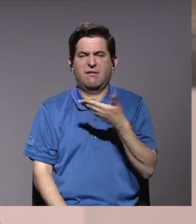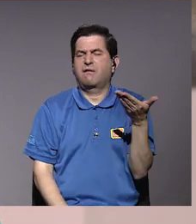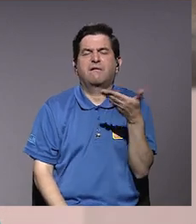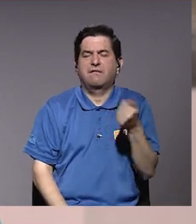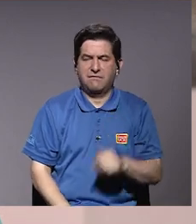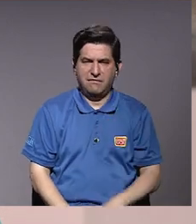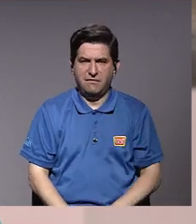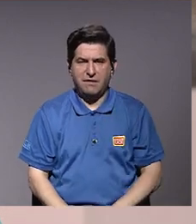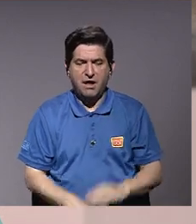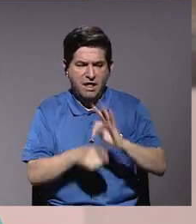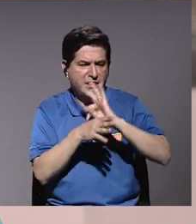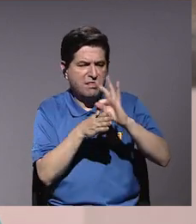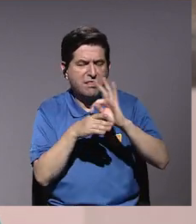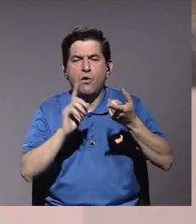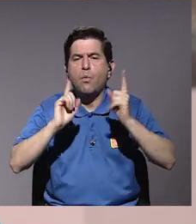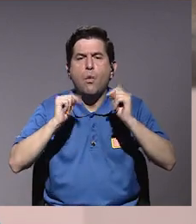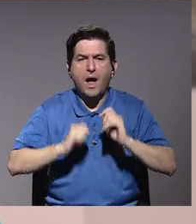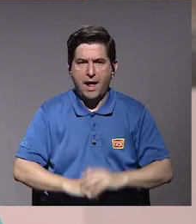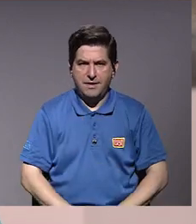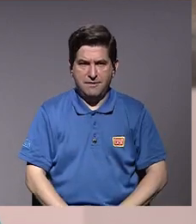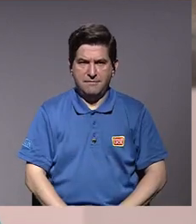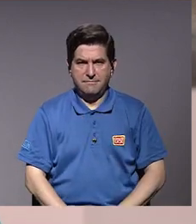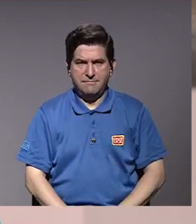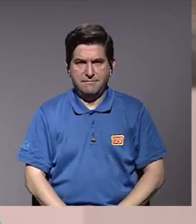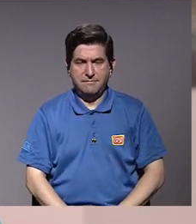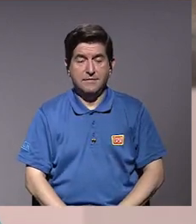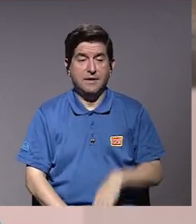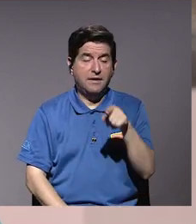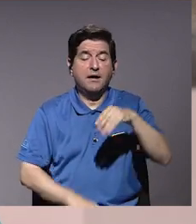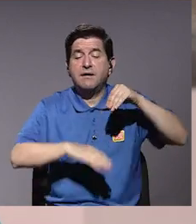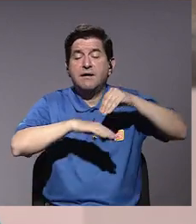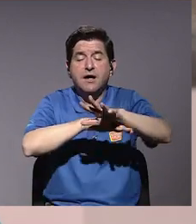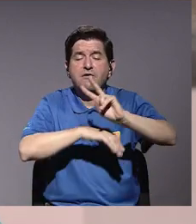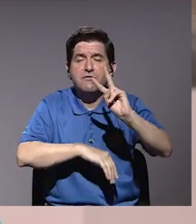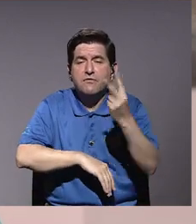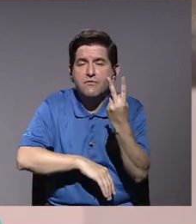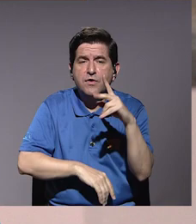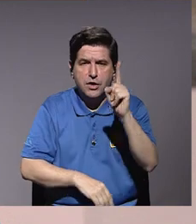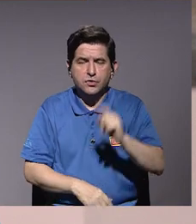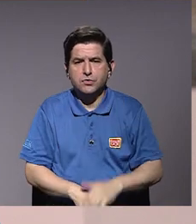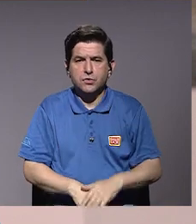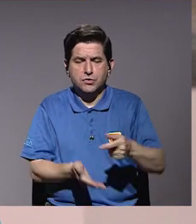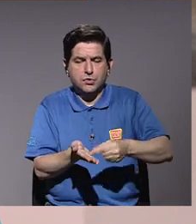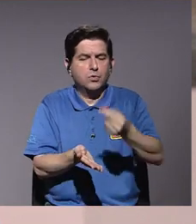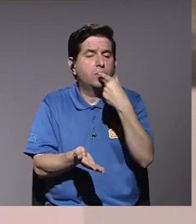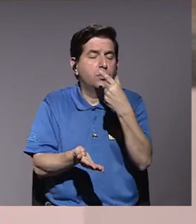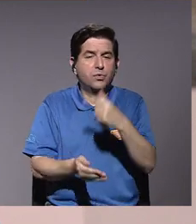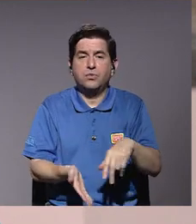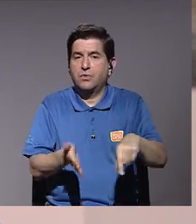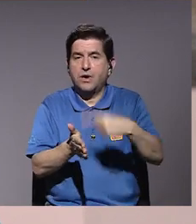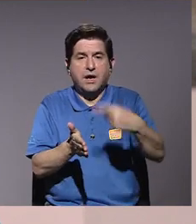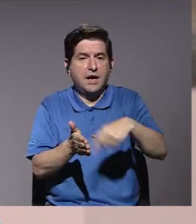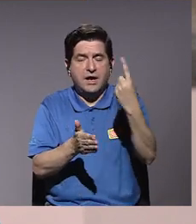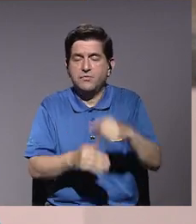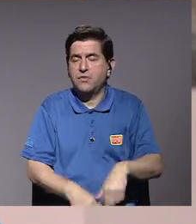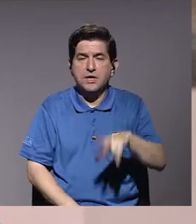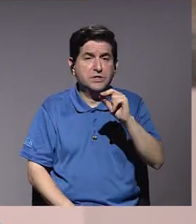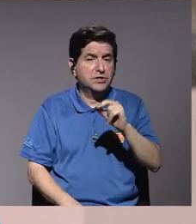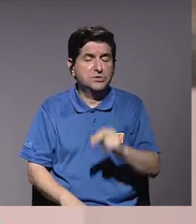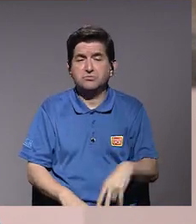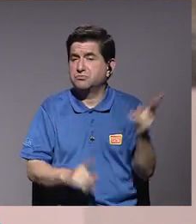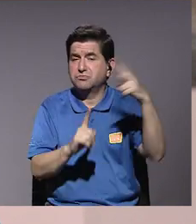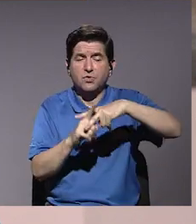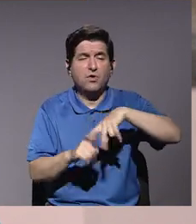que tiene, cuáles son los tratamientos, cuáles son los efectos secundarios de un tratamiento, pues a veces no lo ejercitan y